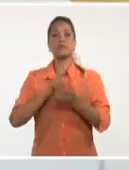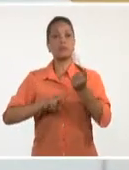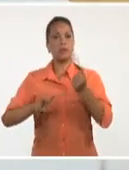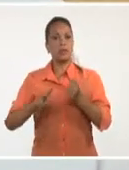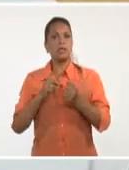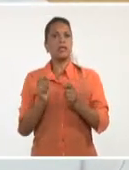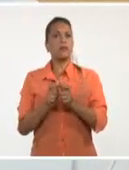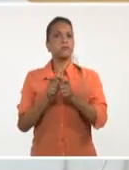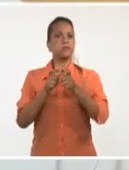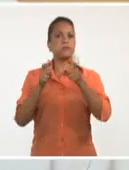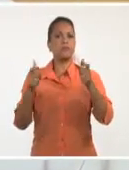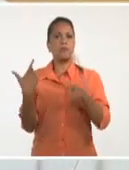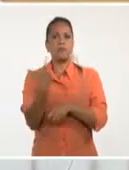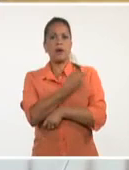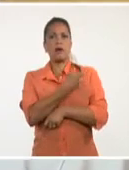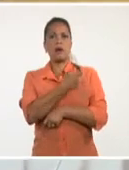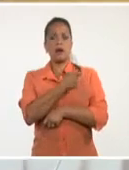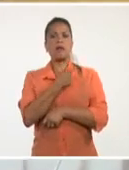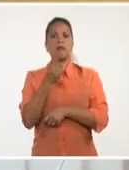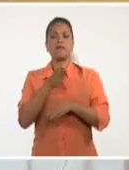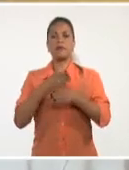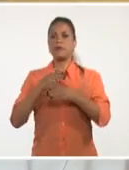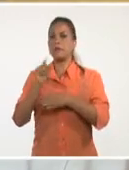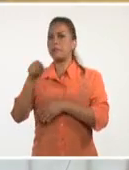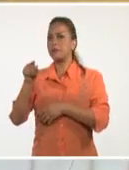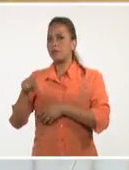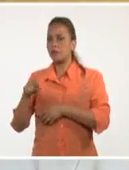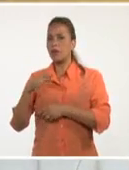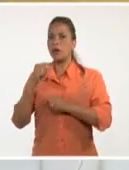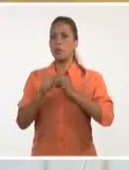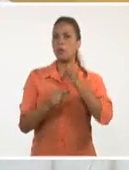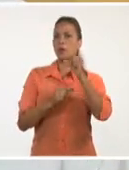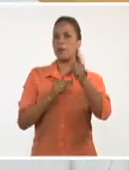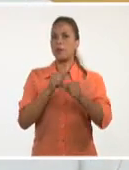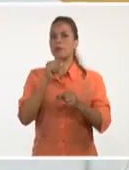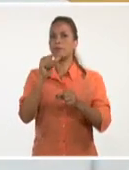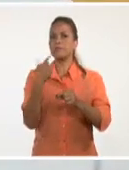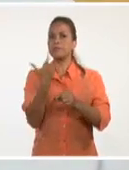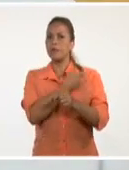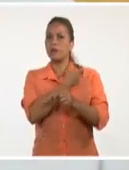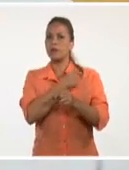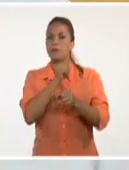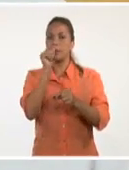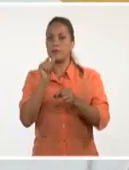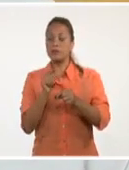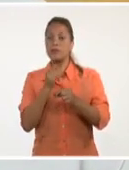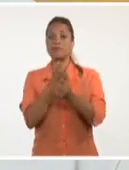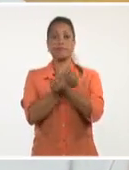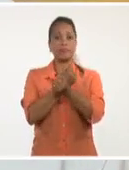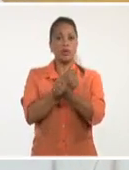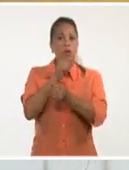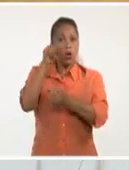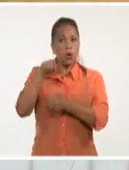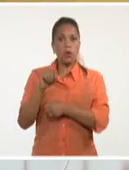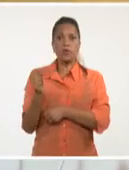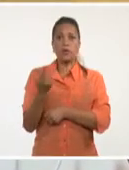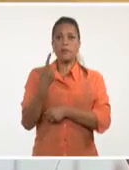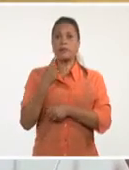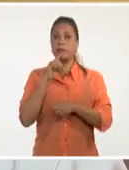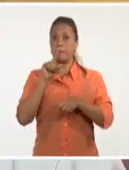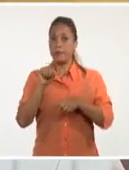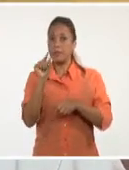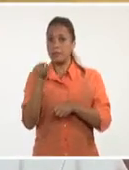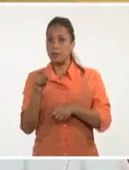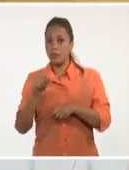número. Gradualmente vamos a seguir aumentando a los grupos de riesgo. Hoy solamente estamos vacunando a los convalecientes de salud pública,